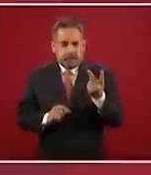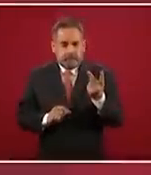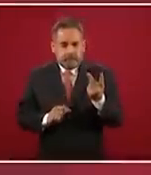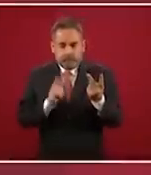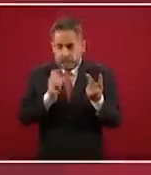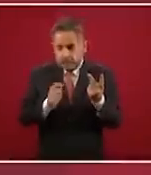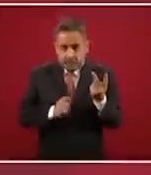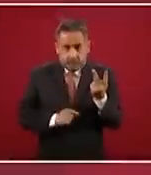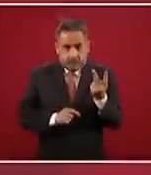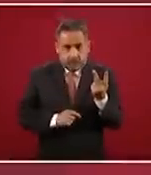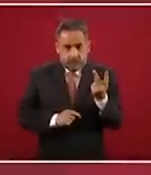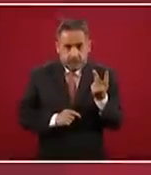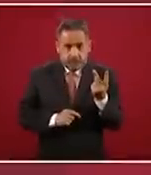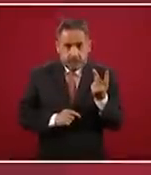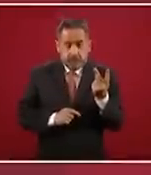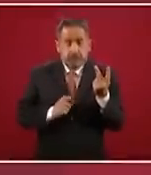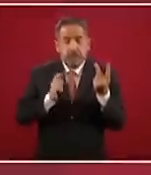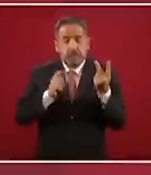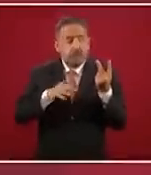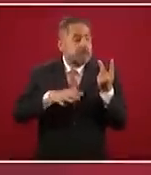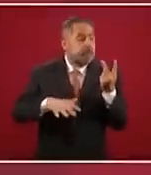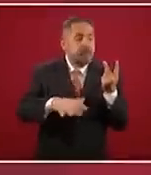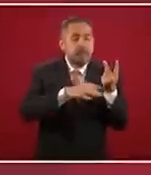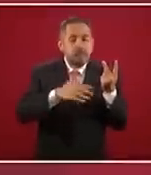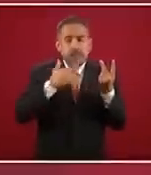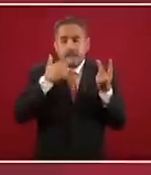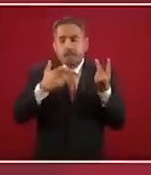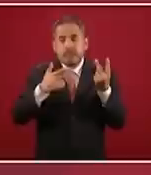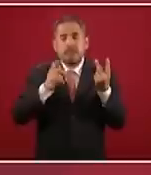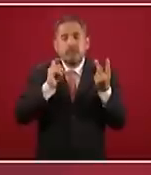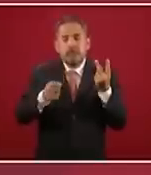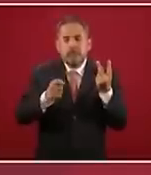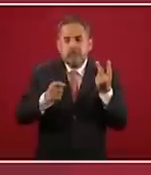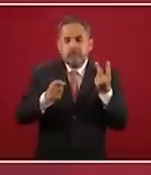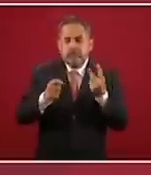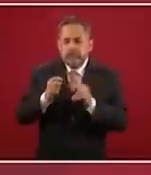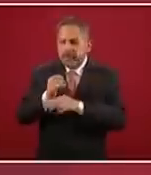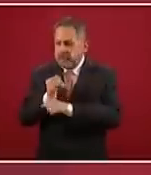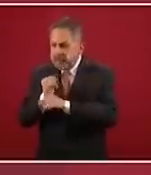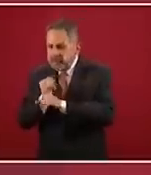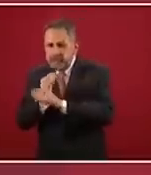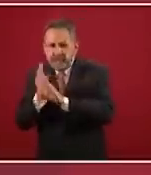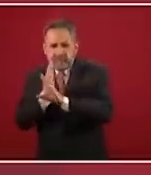es mejorar todo el sistema de inteligencia.